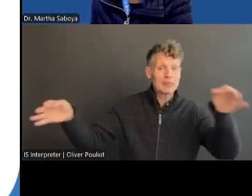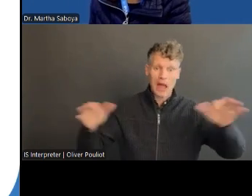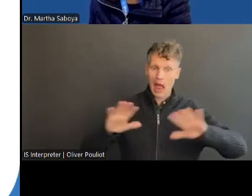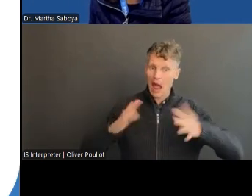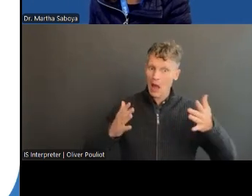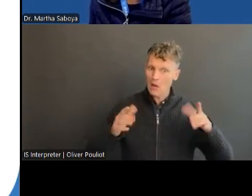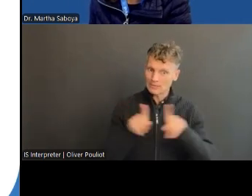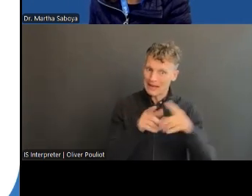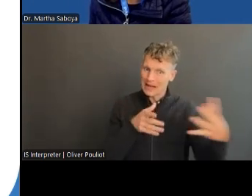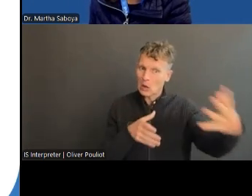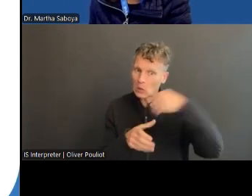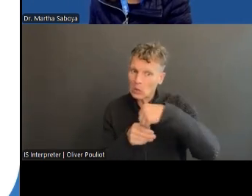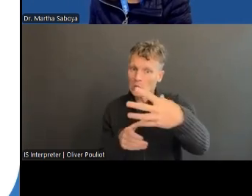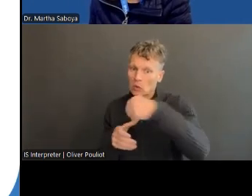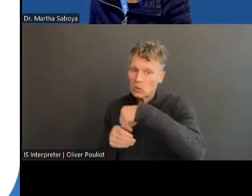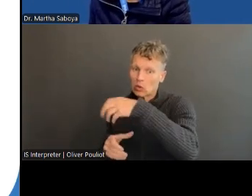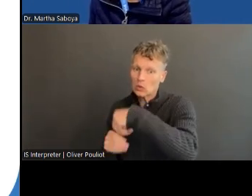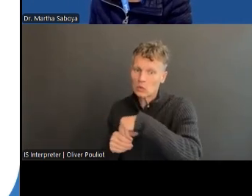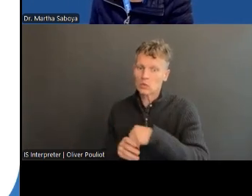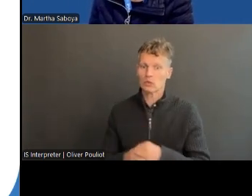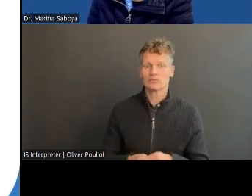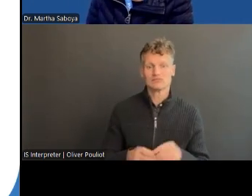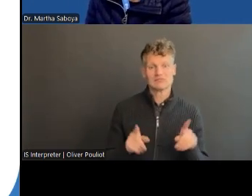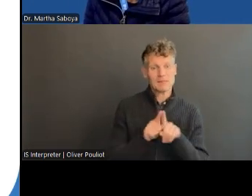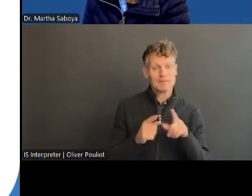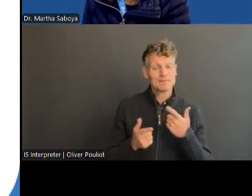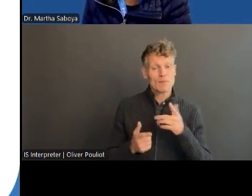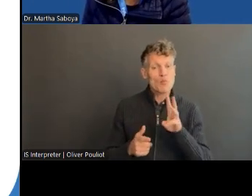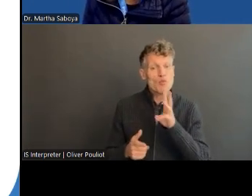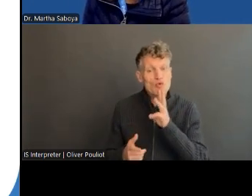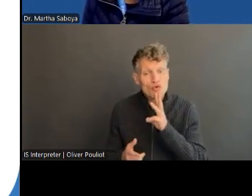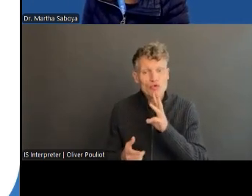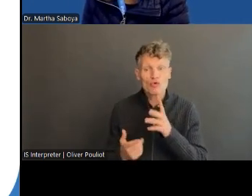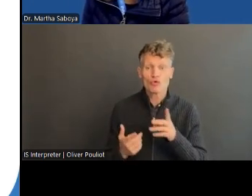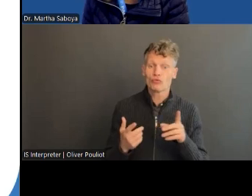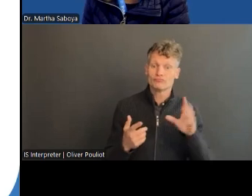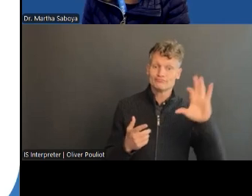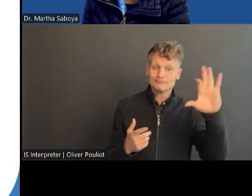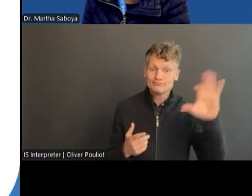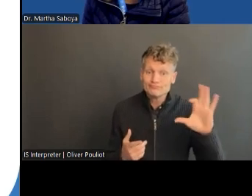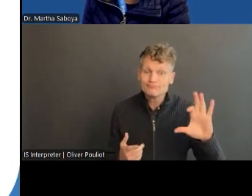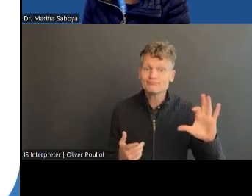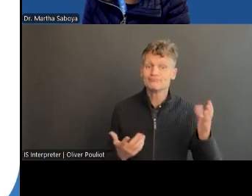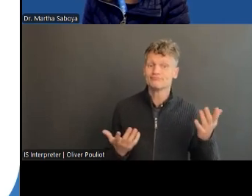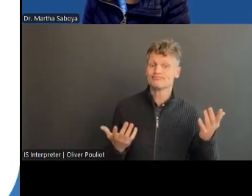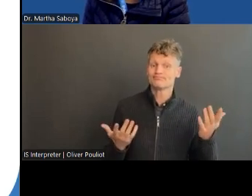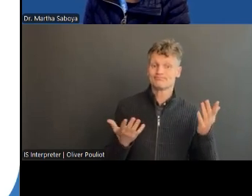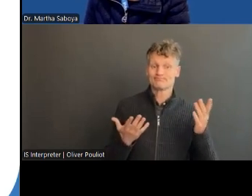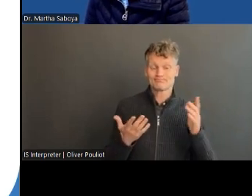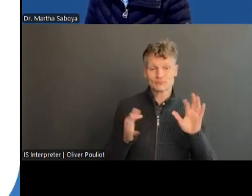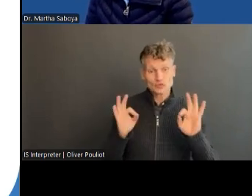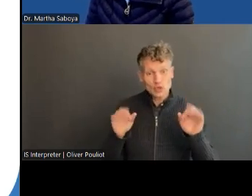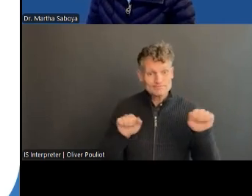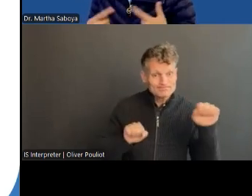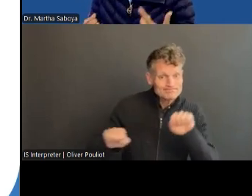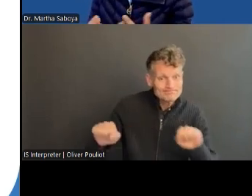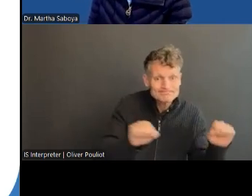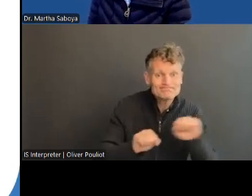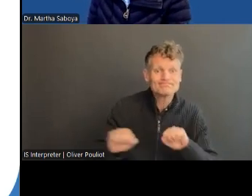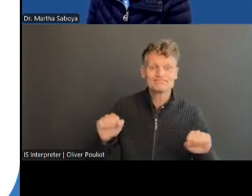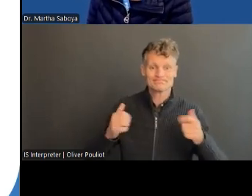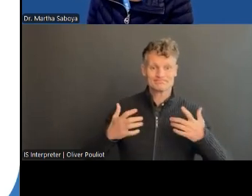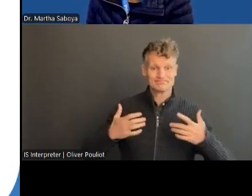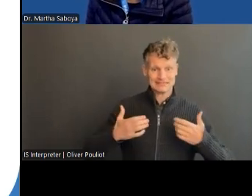y también cómo proveerlos con el acceso a agua limpia. Tenemos el SIDA y el VIH